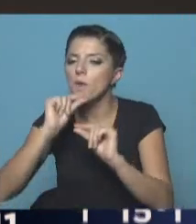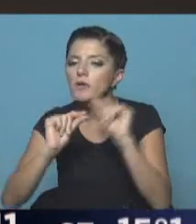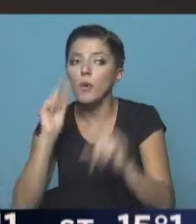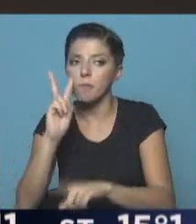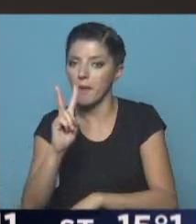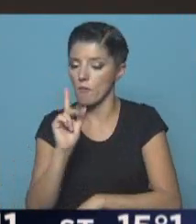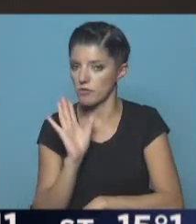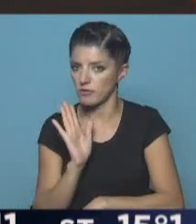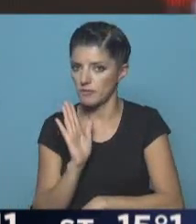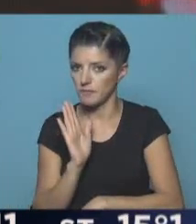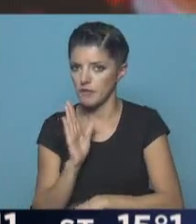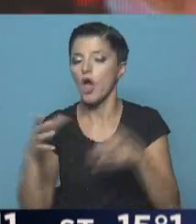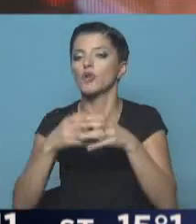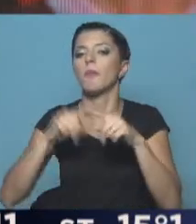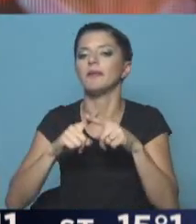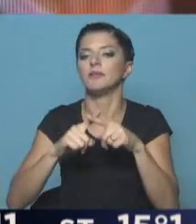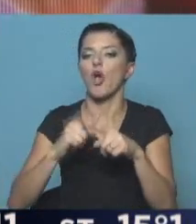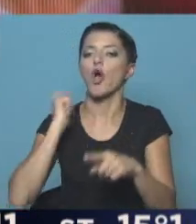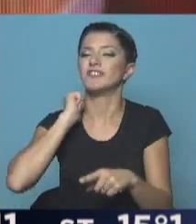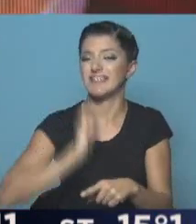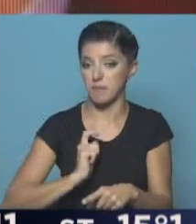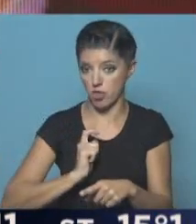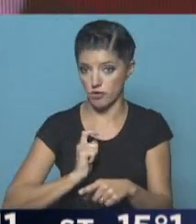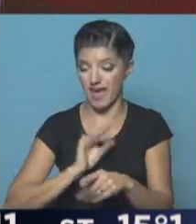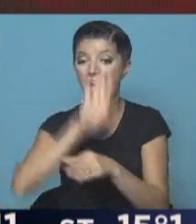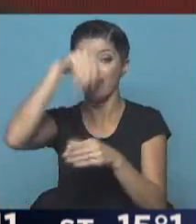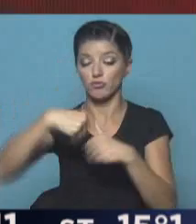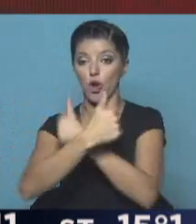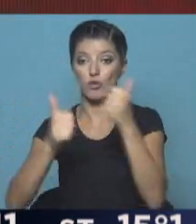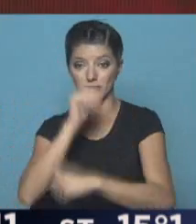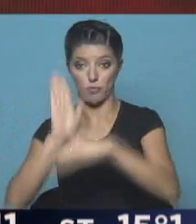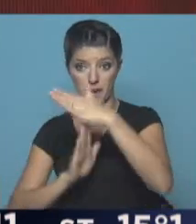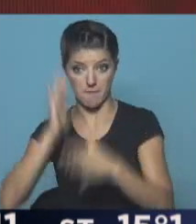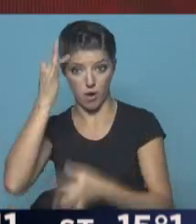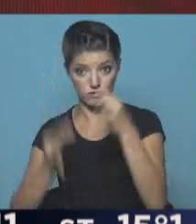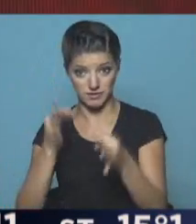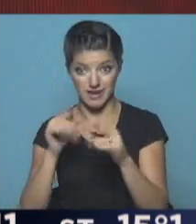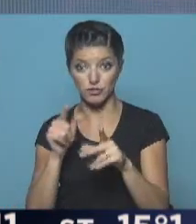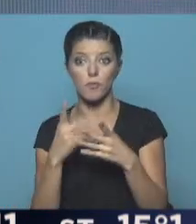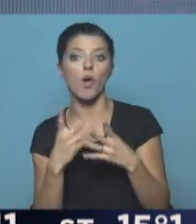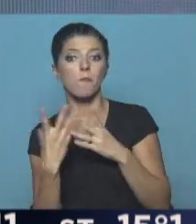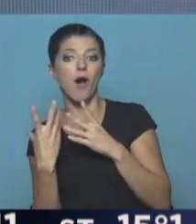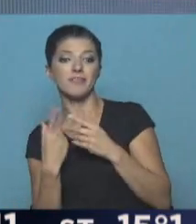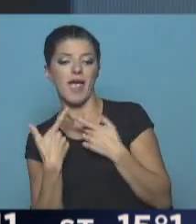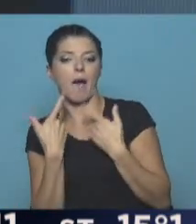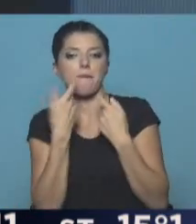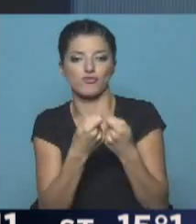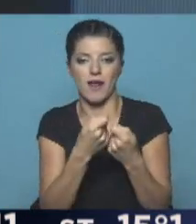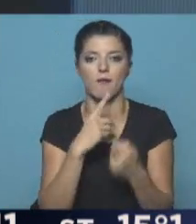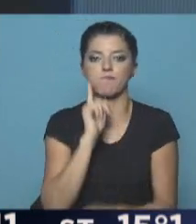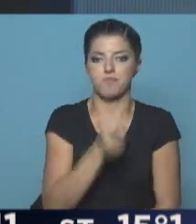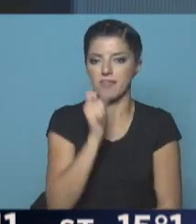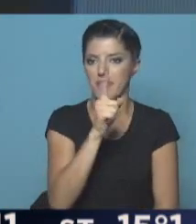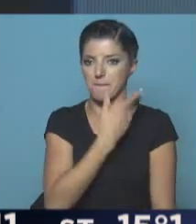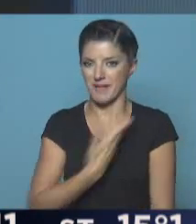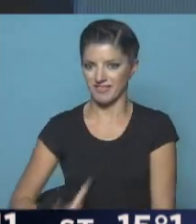el peso conservador en la Corte Suprema y que esto podría llegar a darle aire, ¿no? Al y presidente. Que de hecho aquellos